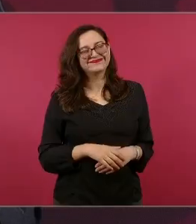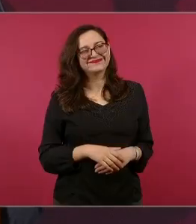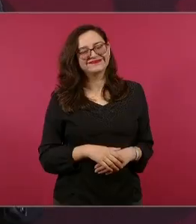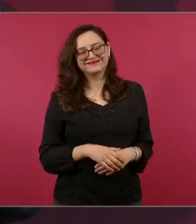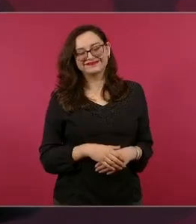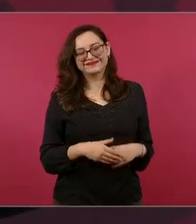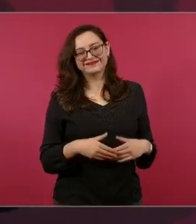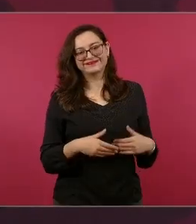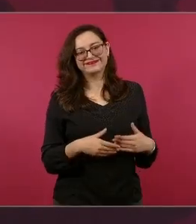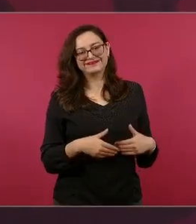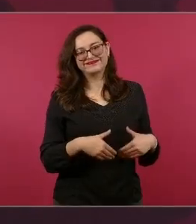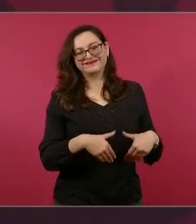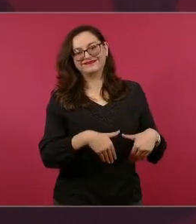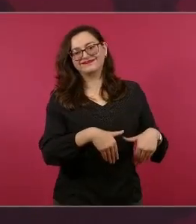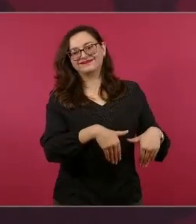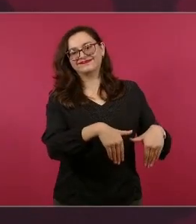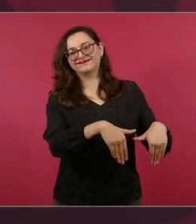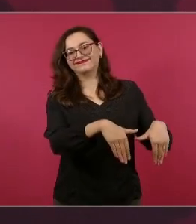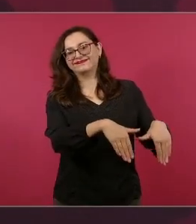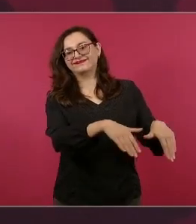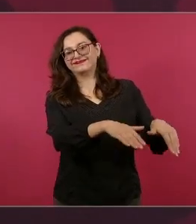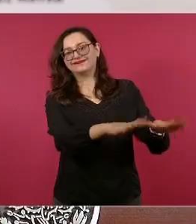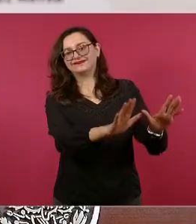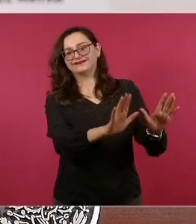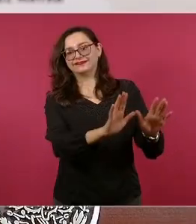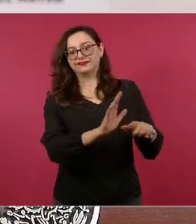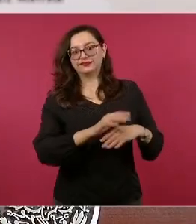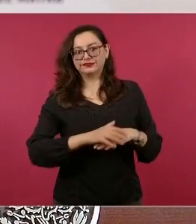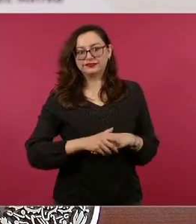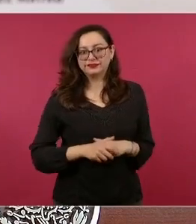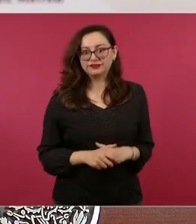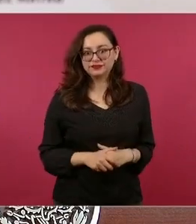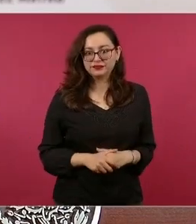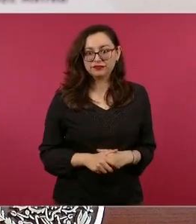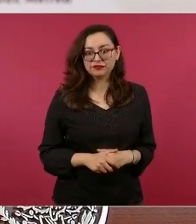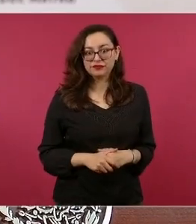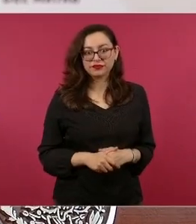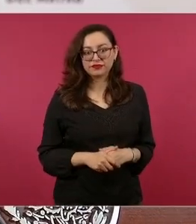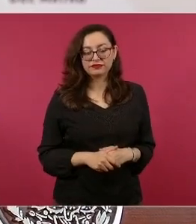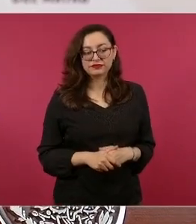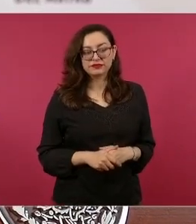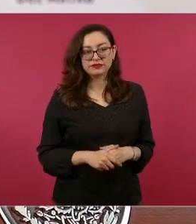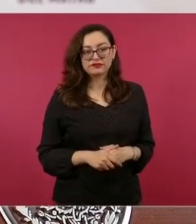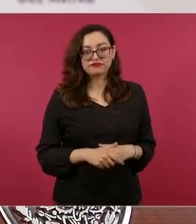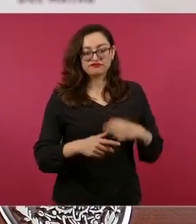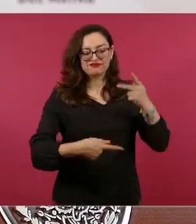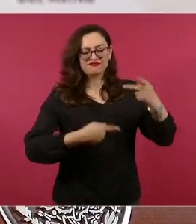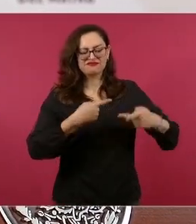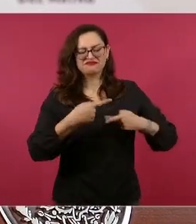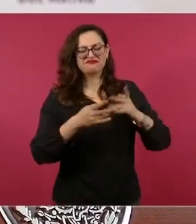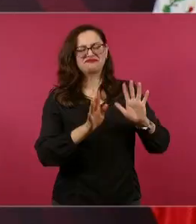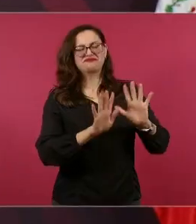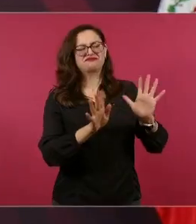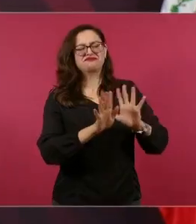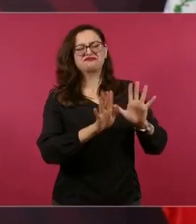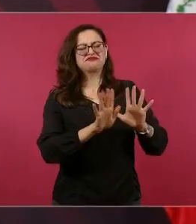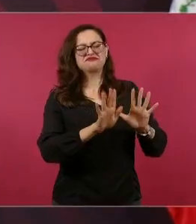¿Y cómo ves eso? No, no, no, no, no, no. Ya a ti no te voy a poder convencer.